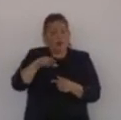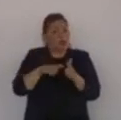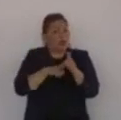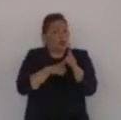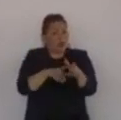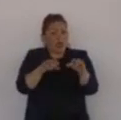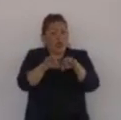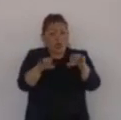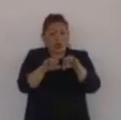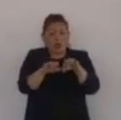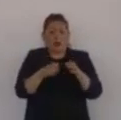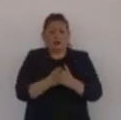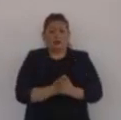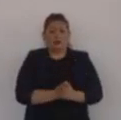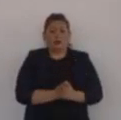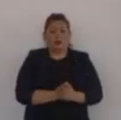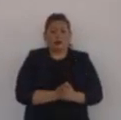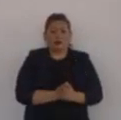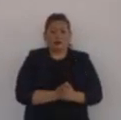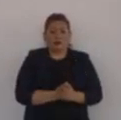espacio